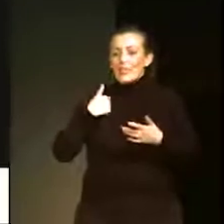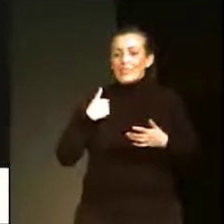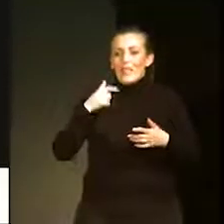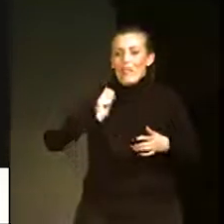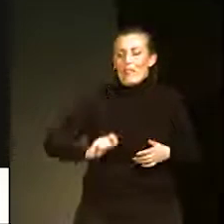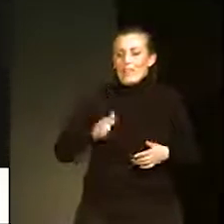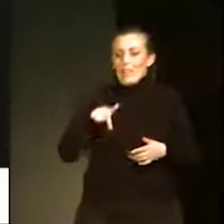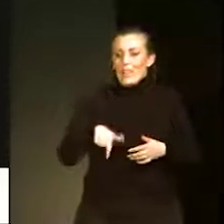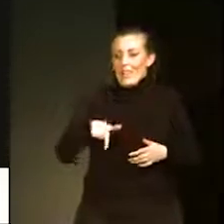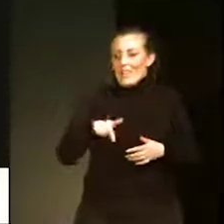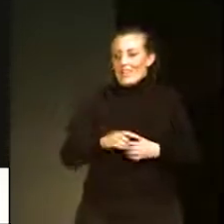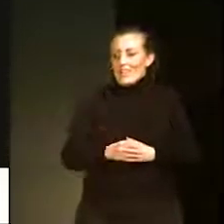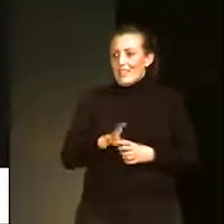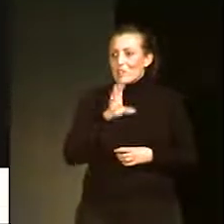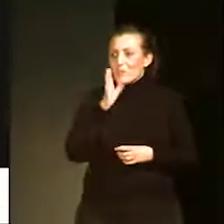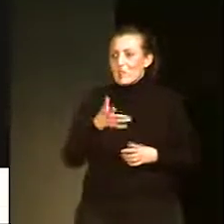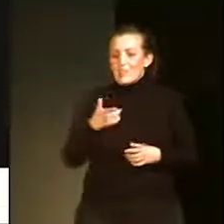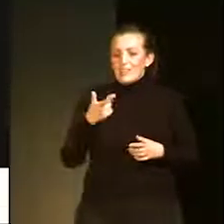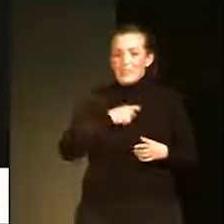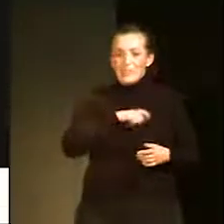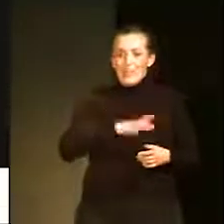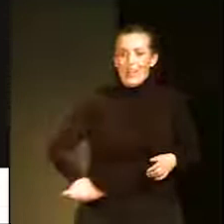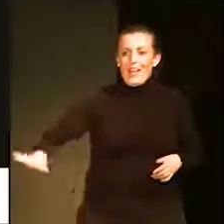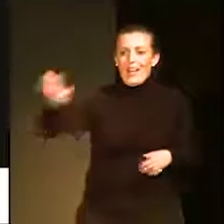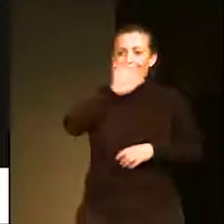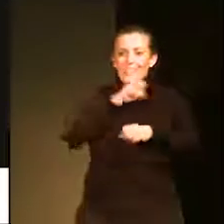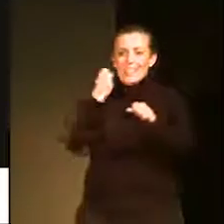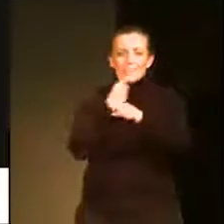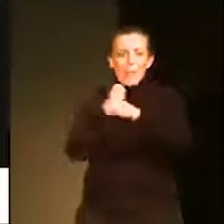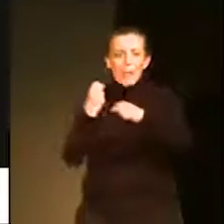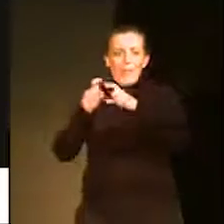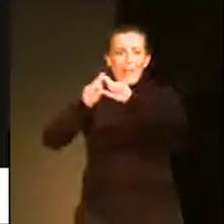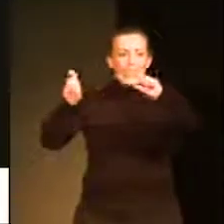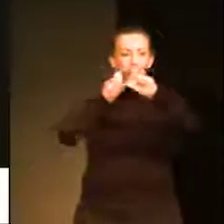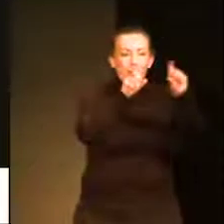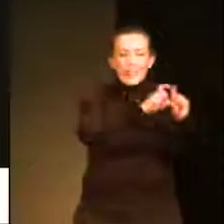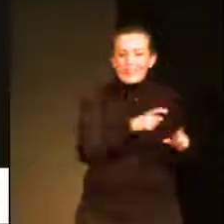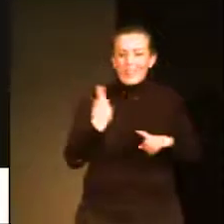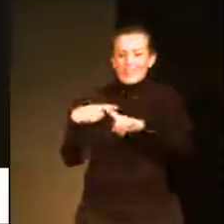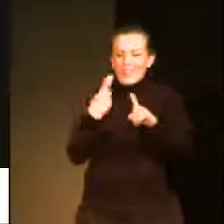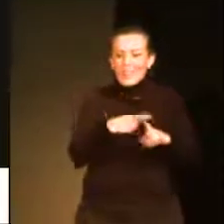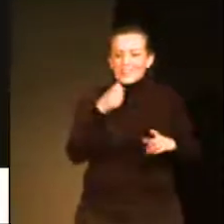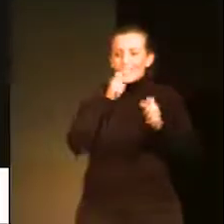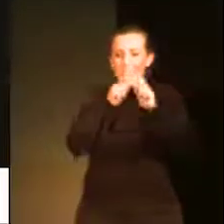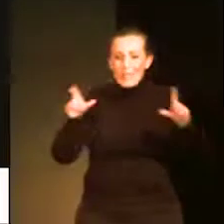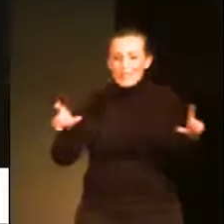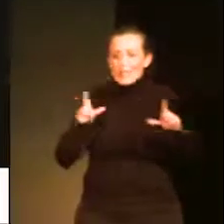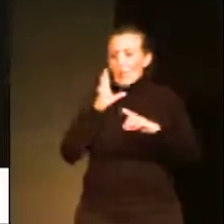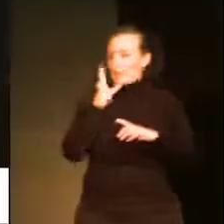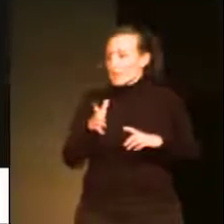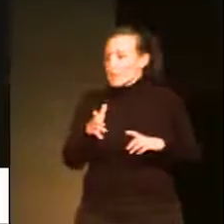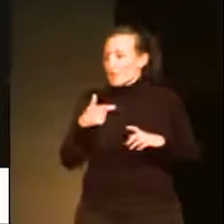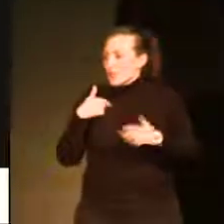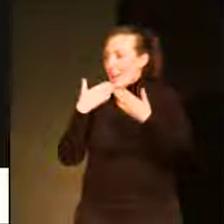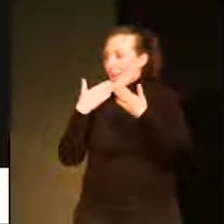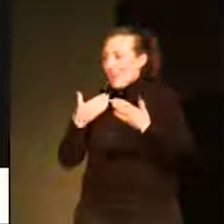profesionales también aquí, pero que están por España trabajando en compañías y en televisiones, pues también es una parte fundamental y se